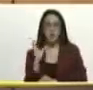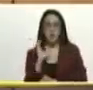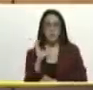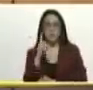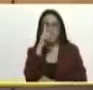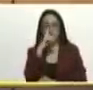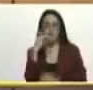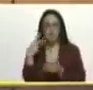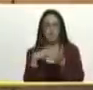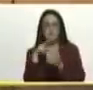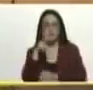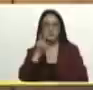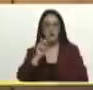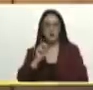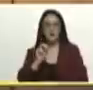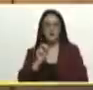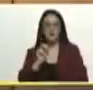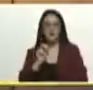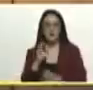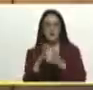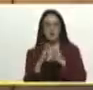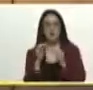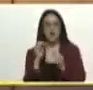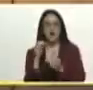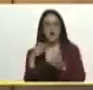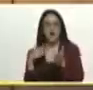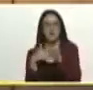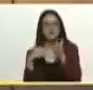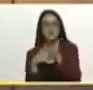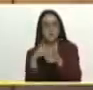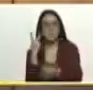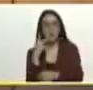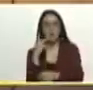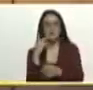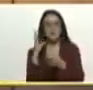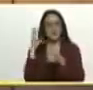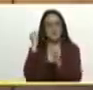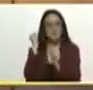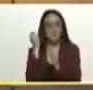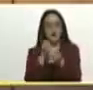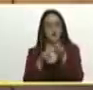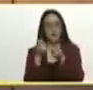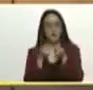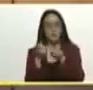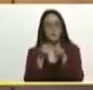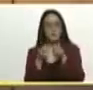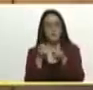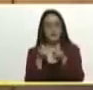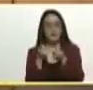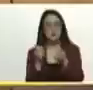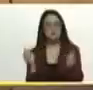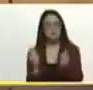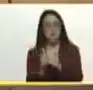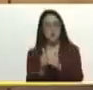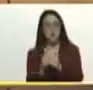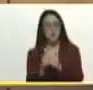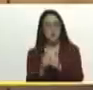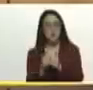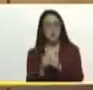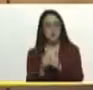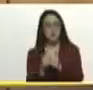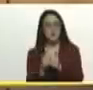año 2020. A toda la agresión política, diplomática, económica, financiera, comercial, se acompañó una